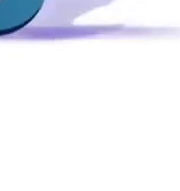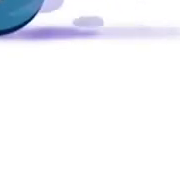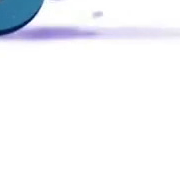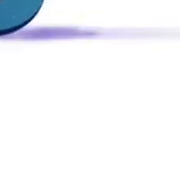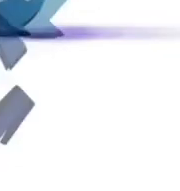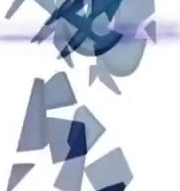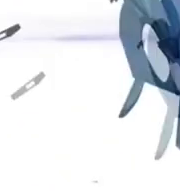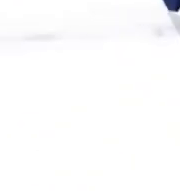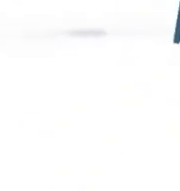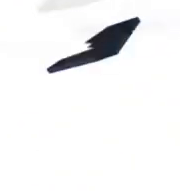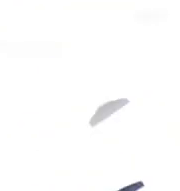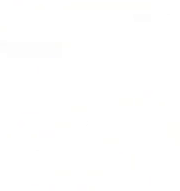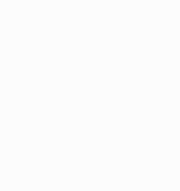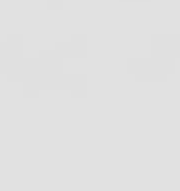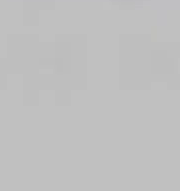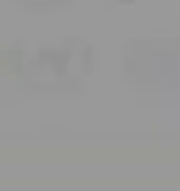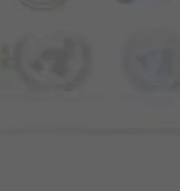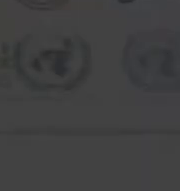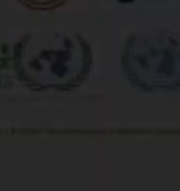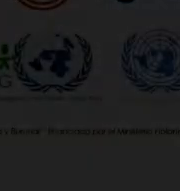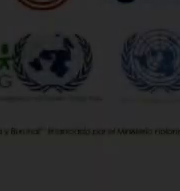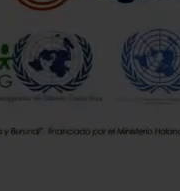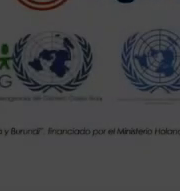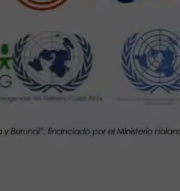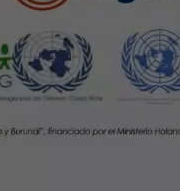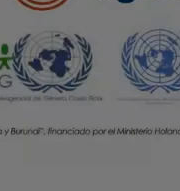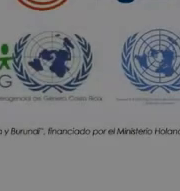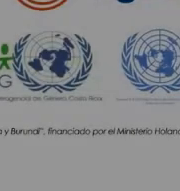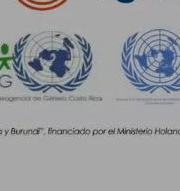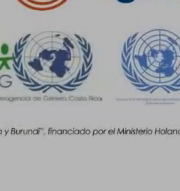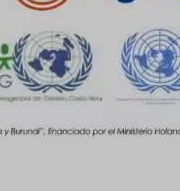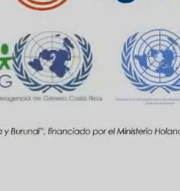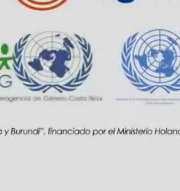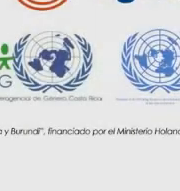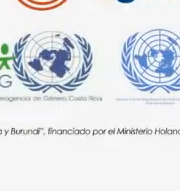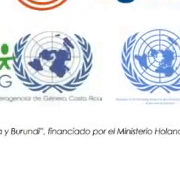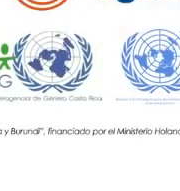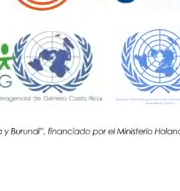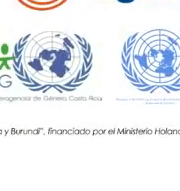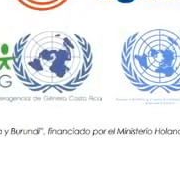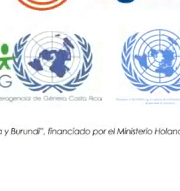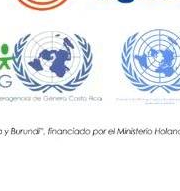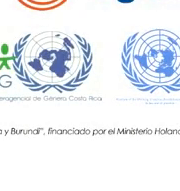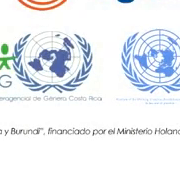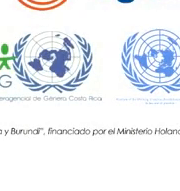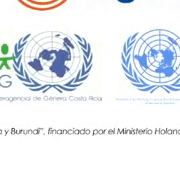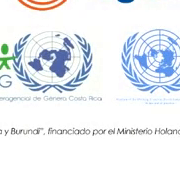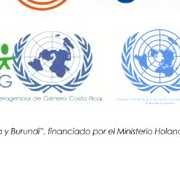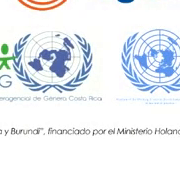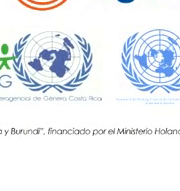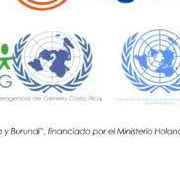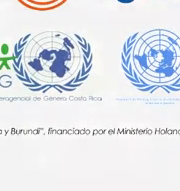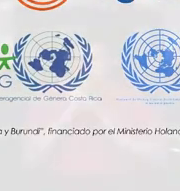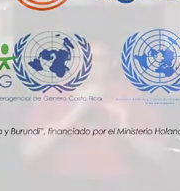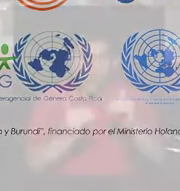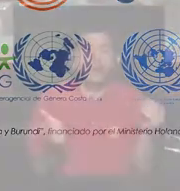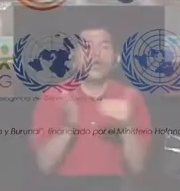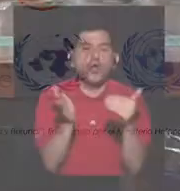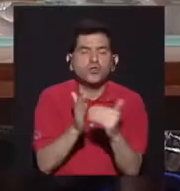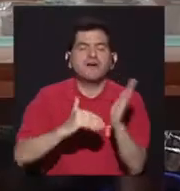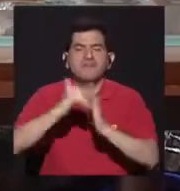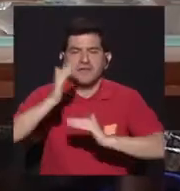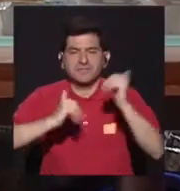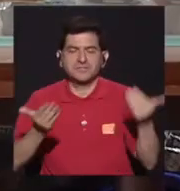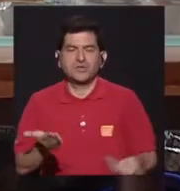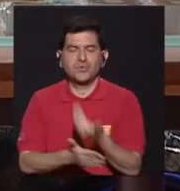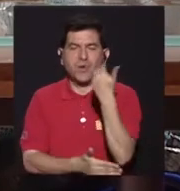Métele un gol al machismo. ¿Cuáles consideras vos que son los contextos en los que se está deconstruyendo y construyendo incluso